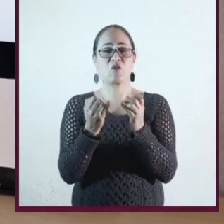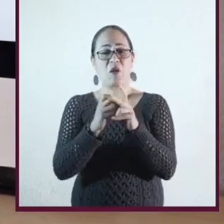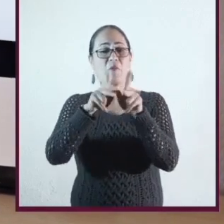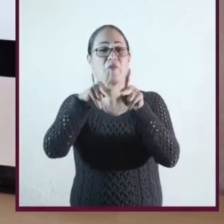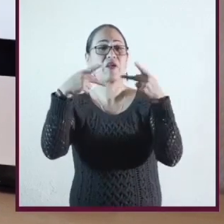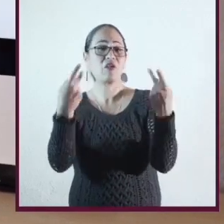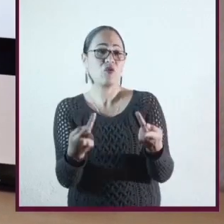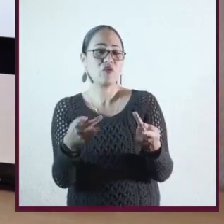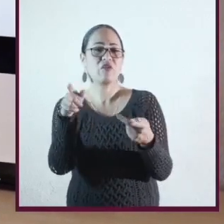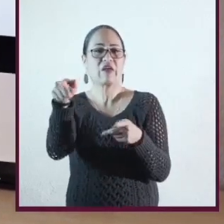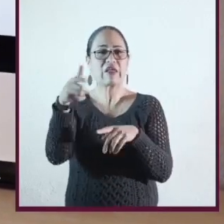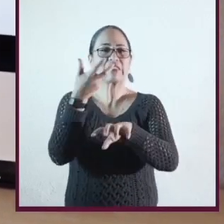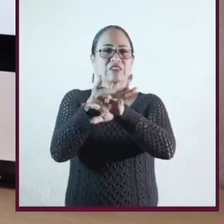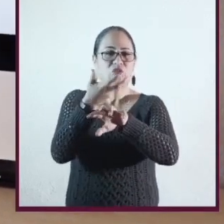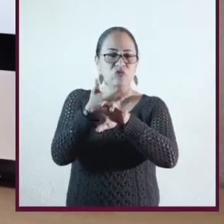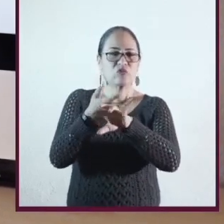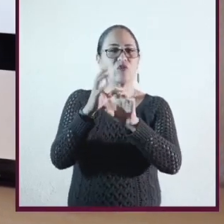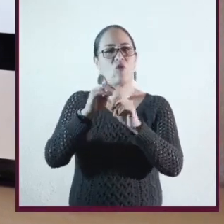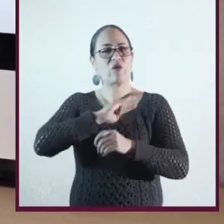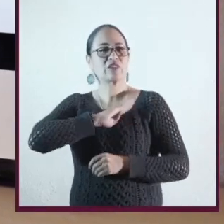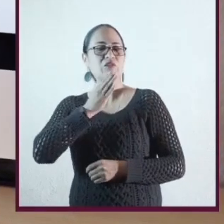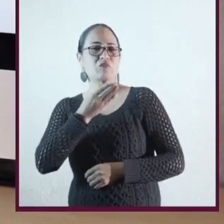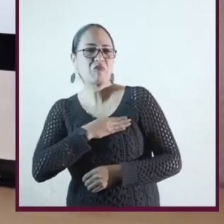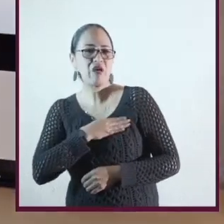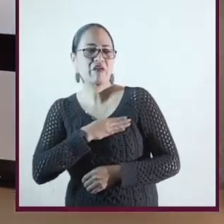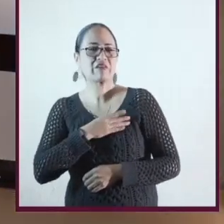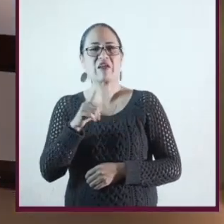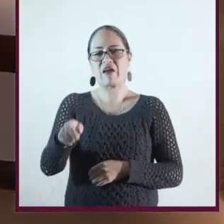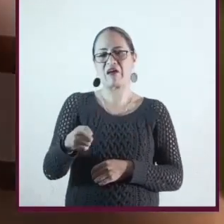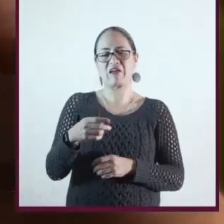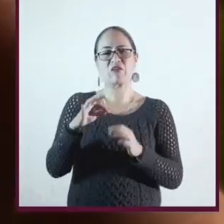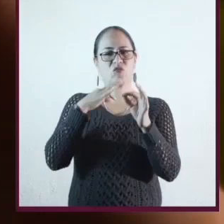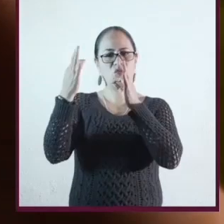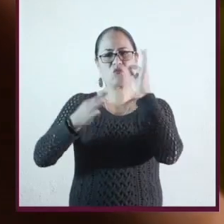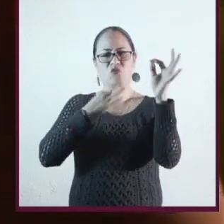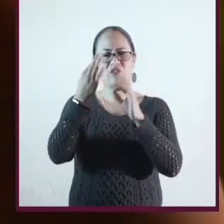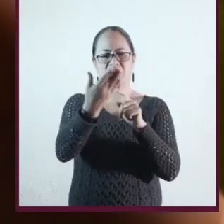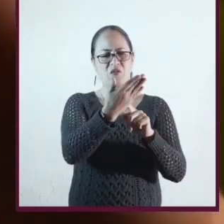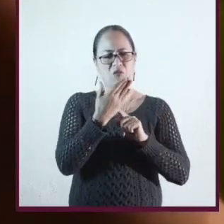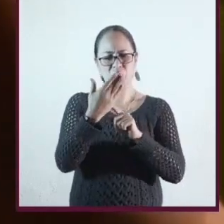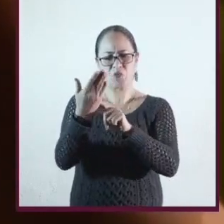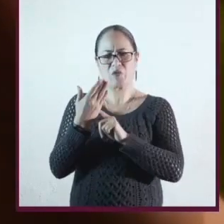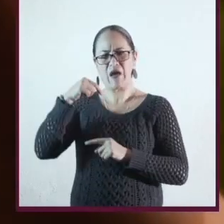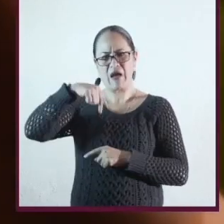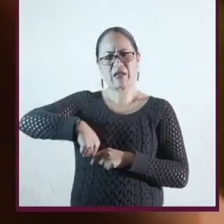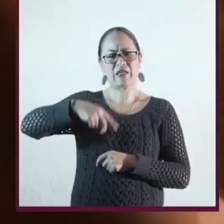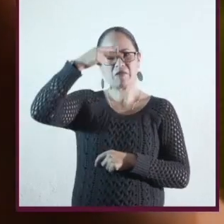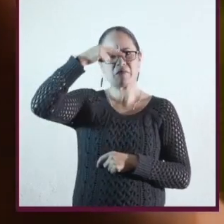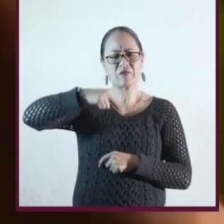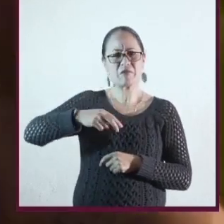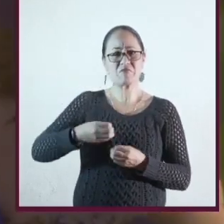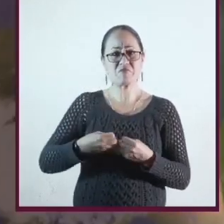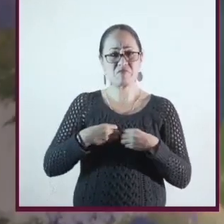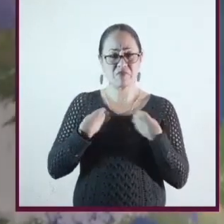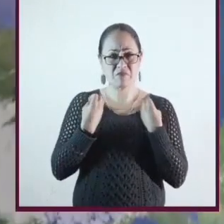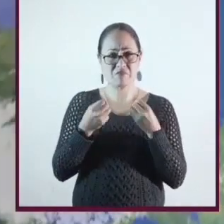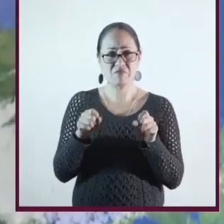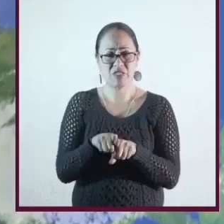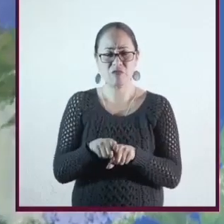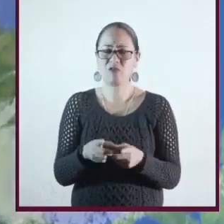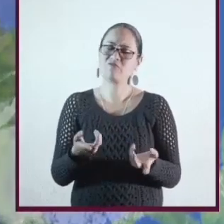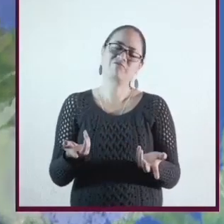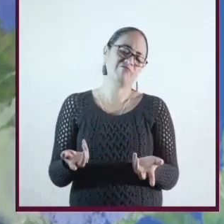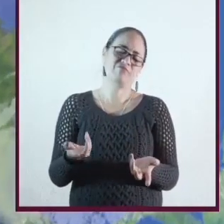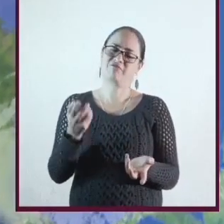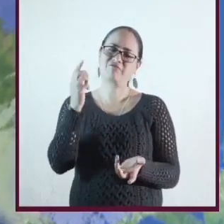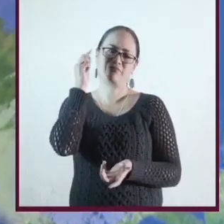o España, aunque vivamos una realidad distinta en este país. El mercado mundial ha crecido. Accedemos a